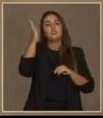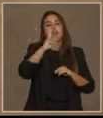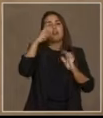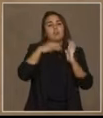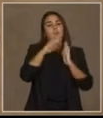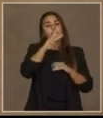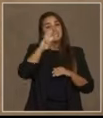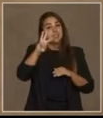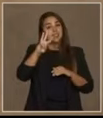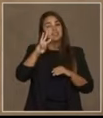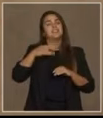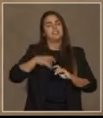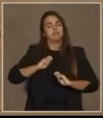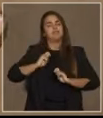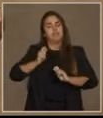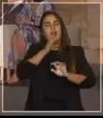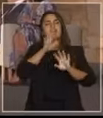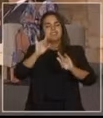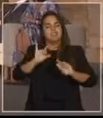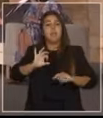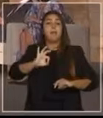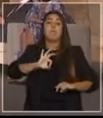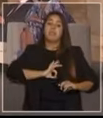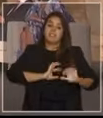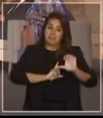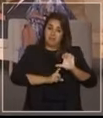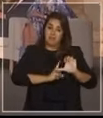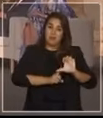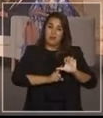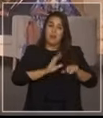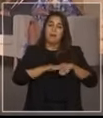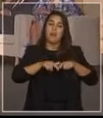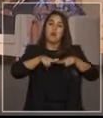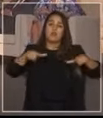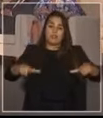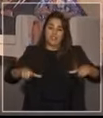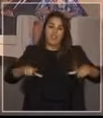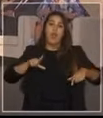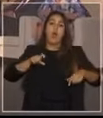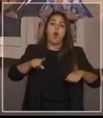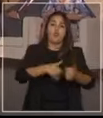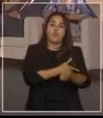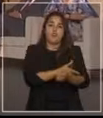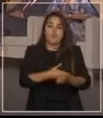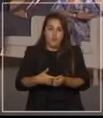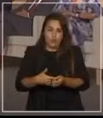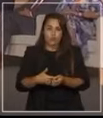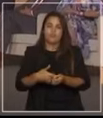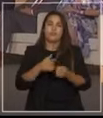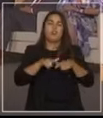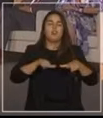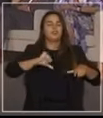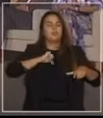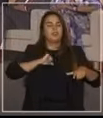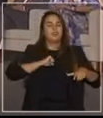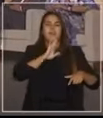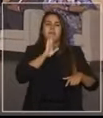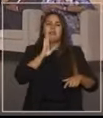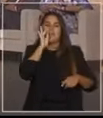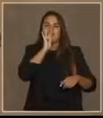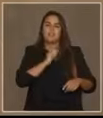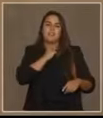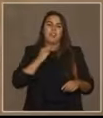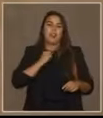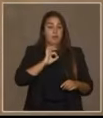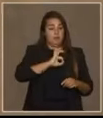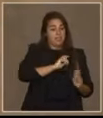172/2023, se concede, ahora sí, la medalla de Extremadura a la unidad de oncohematología del Hospital Materno Infantil de Badajoz. Entrega